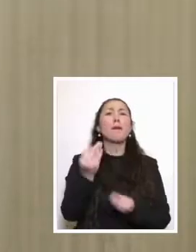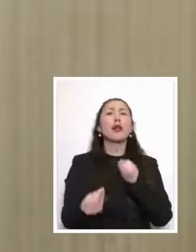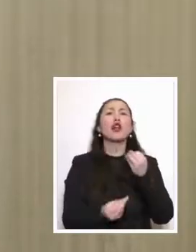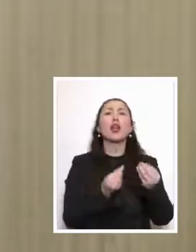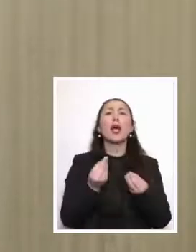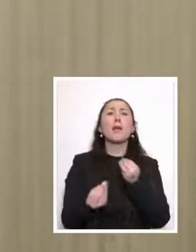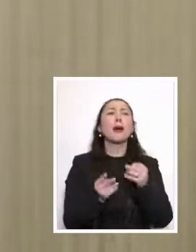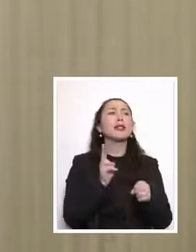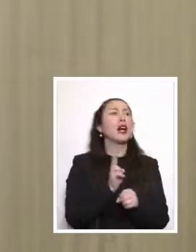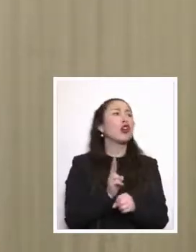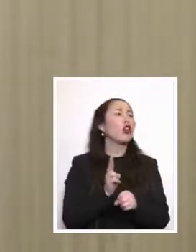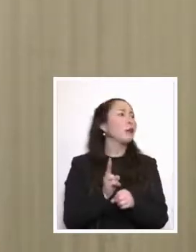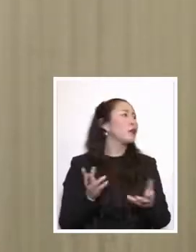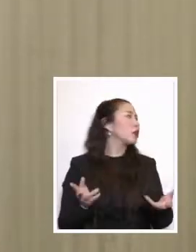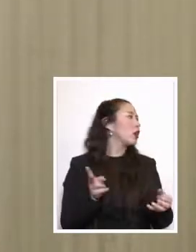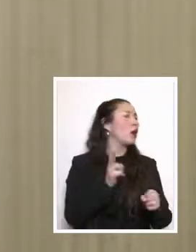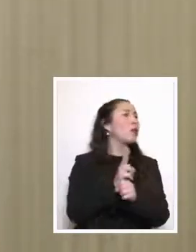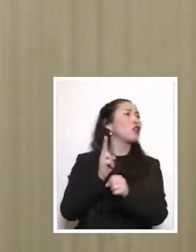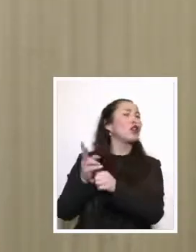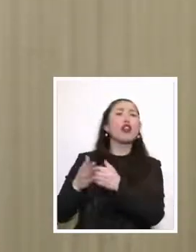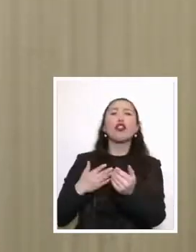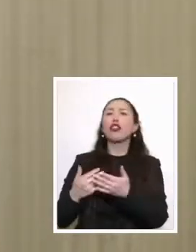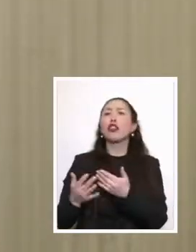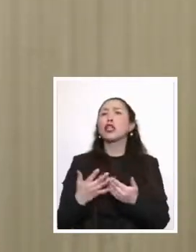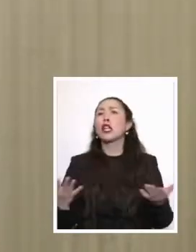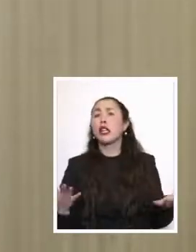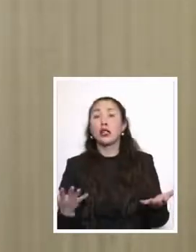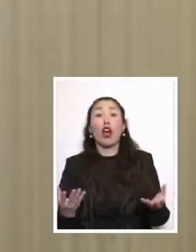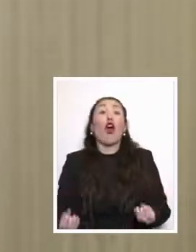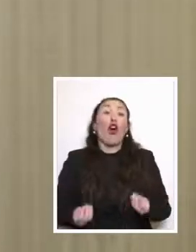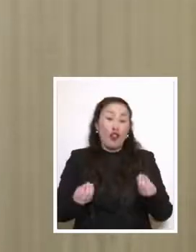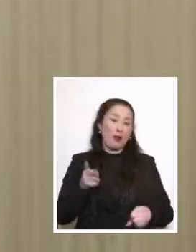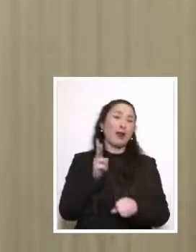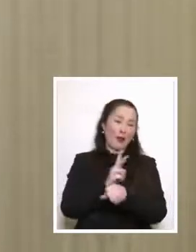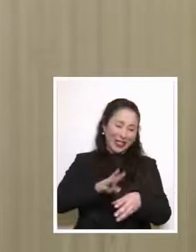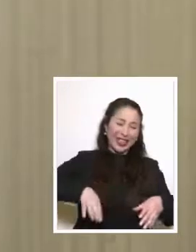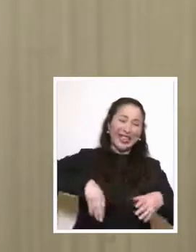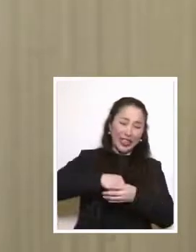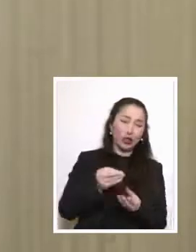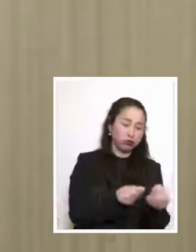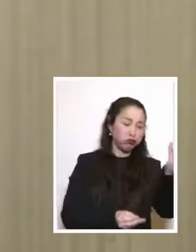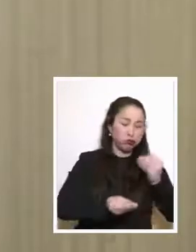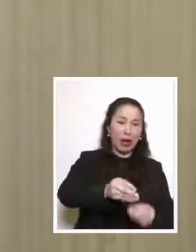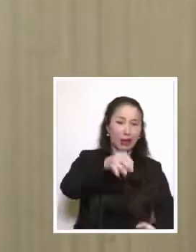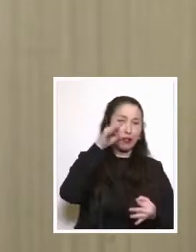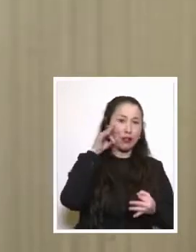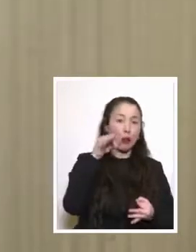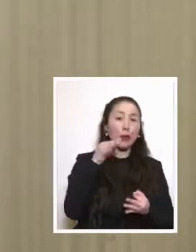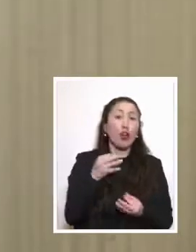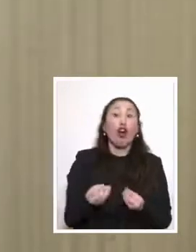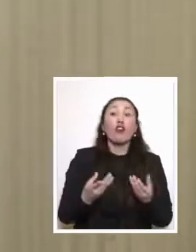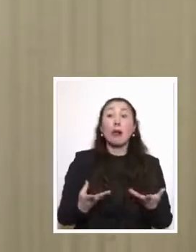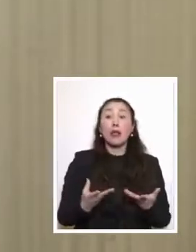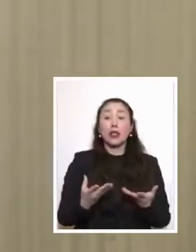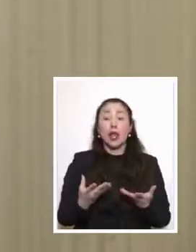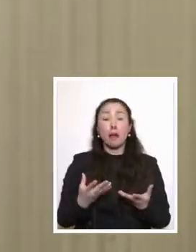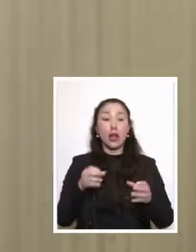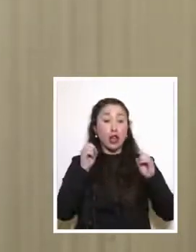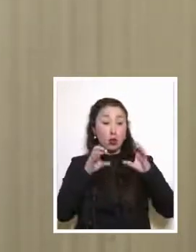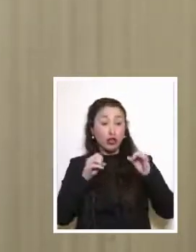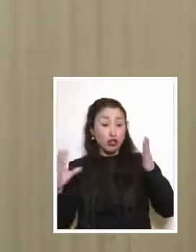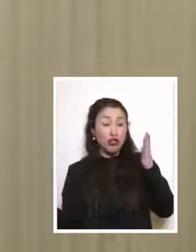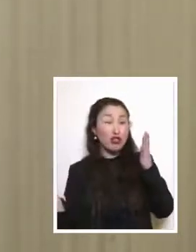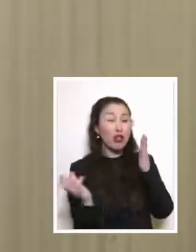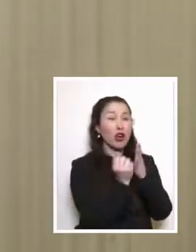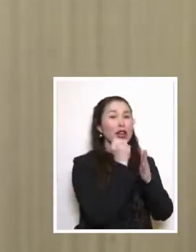¿Dónde están los docentes en este informe? Naturalmente están, y sabemos que para conseguir una educación alineada